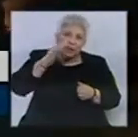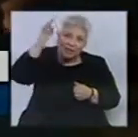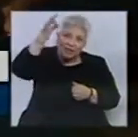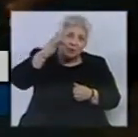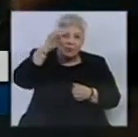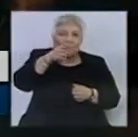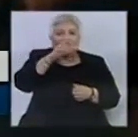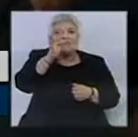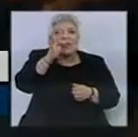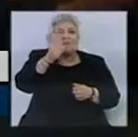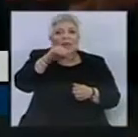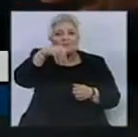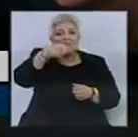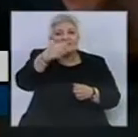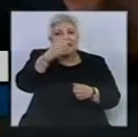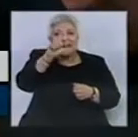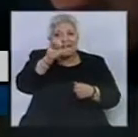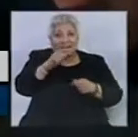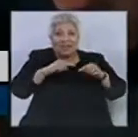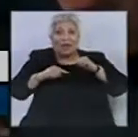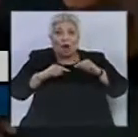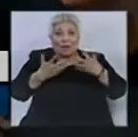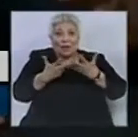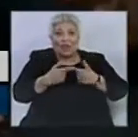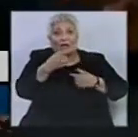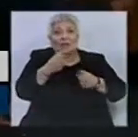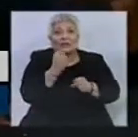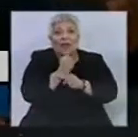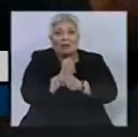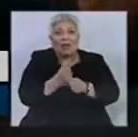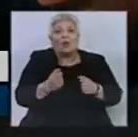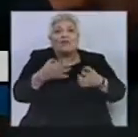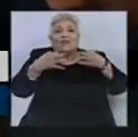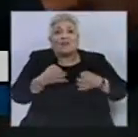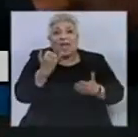de felipe michelini coordinador del grupo de trabajo por verdad y justicia